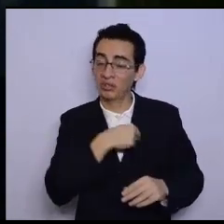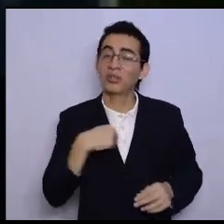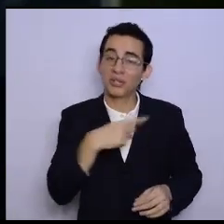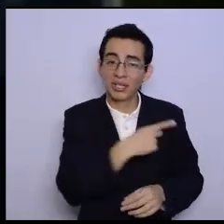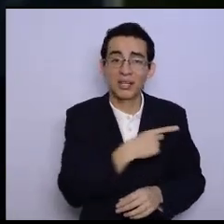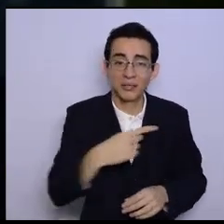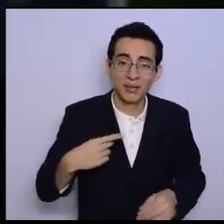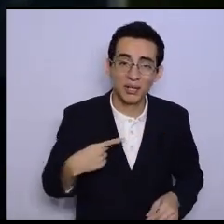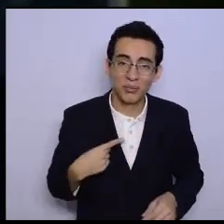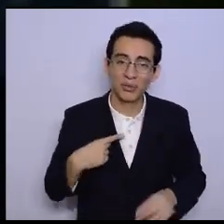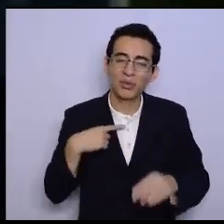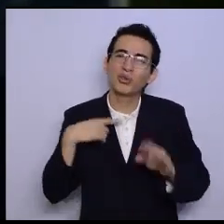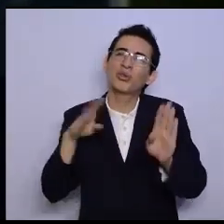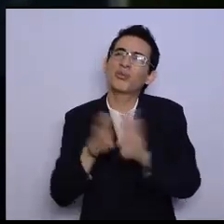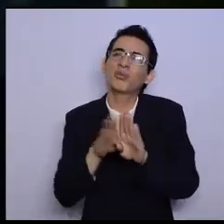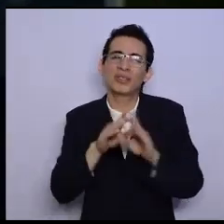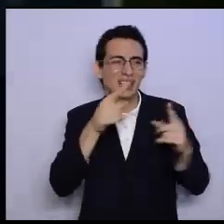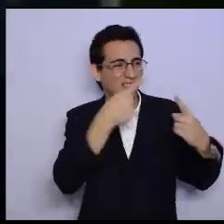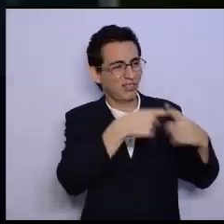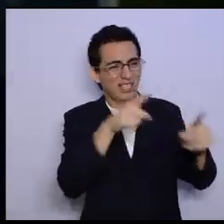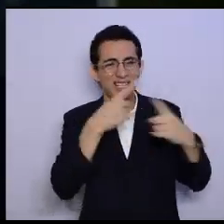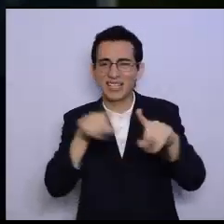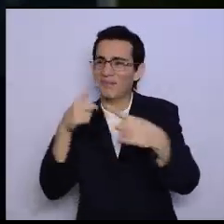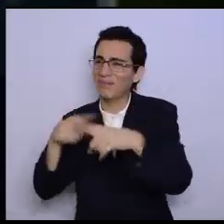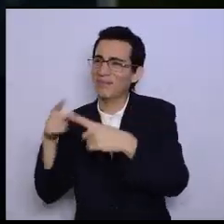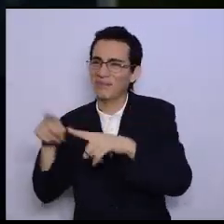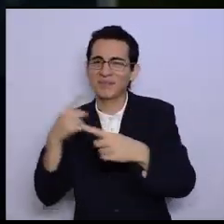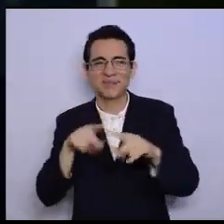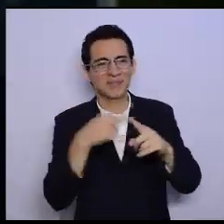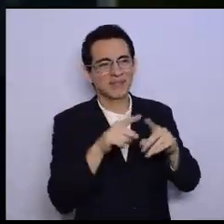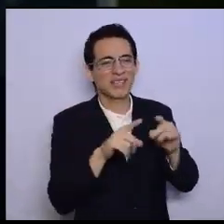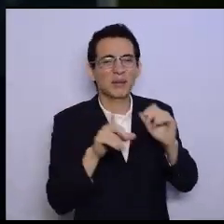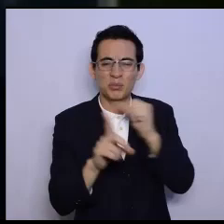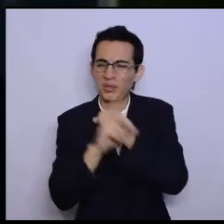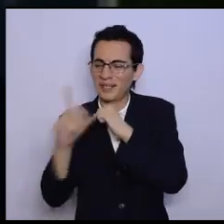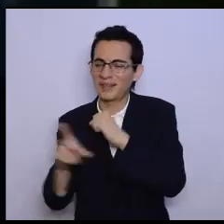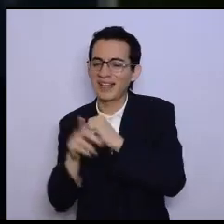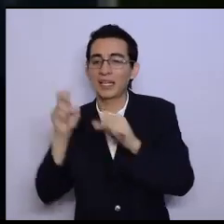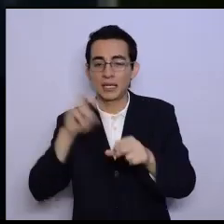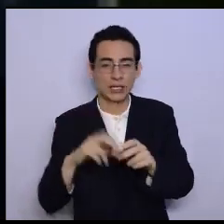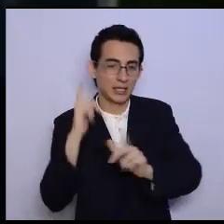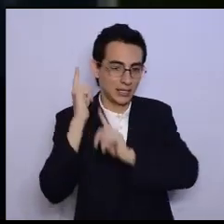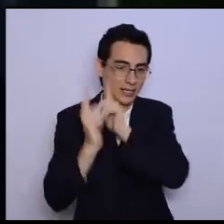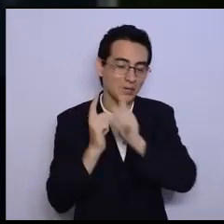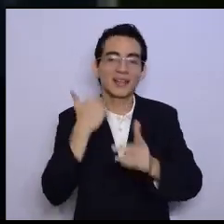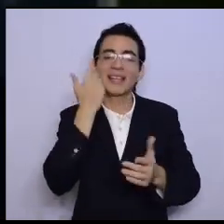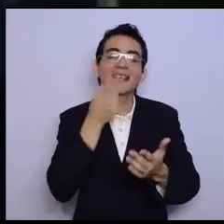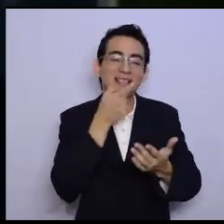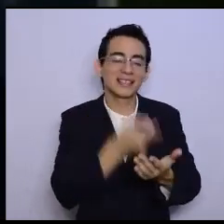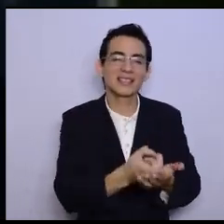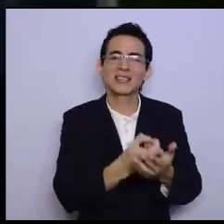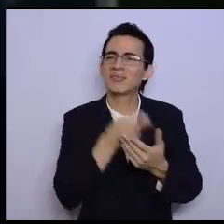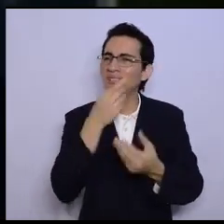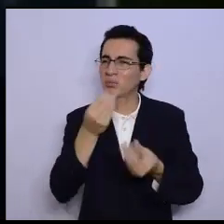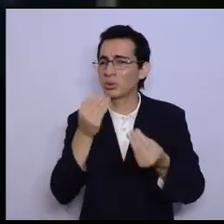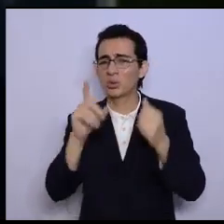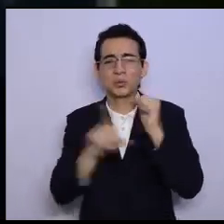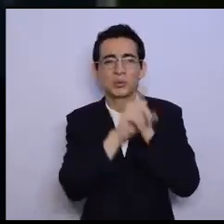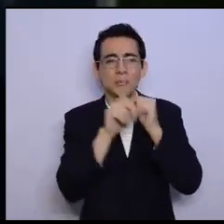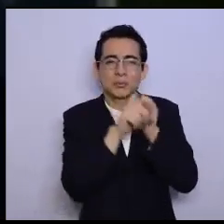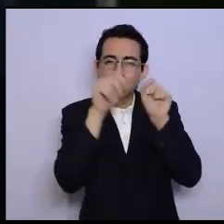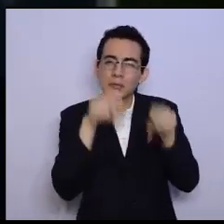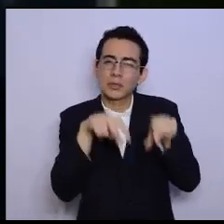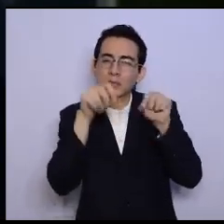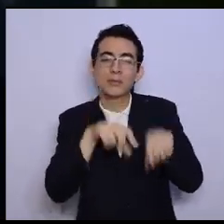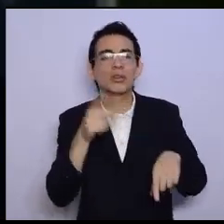diversas pruebas. La frase diversas pruebas significa multicolor en el griego. O sea, pruebas de todos colores y sabores.